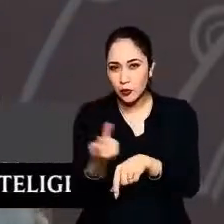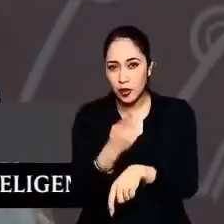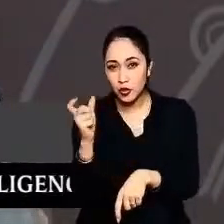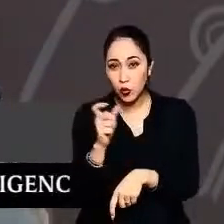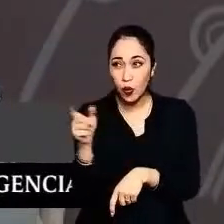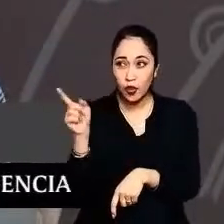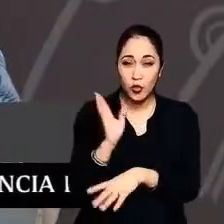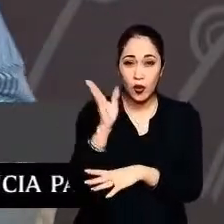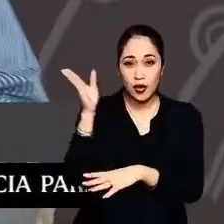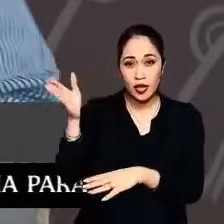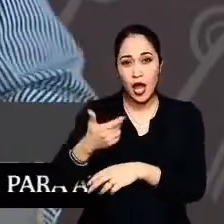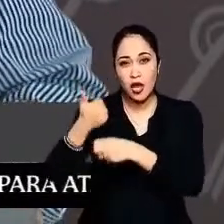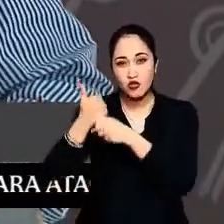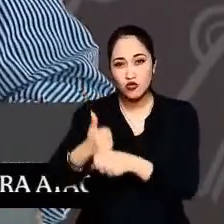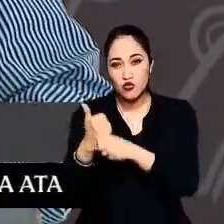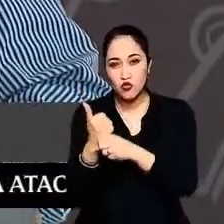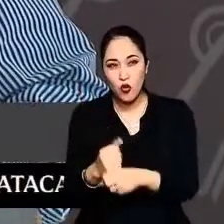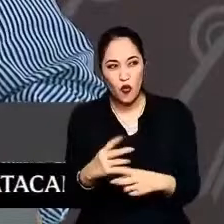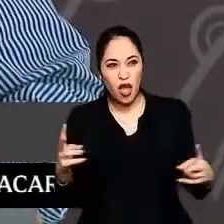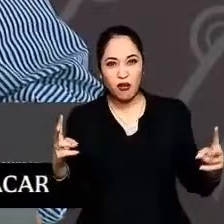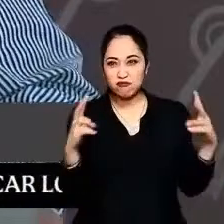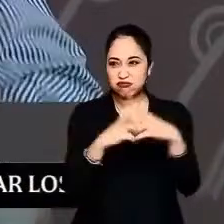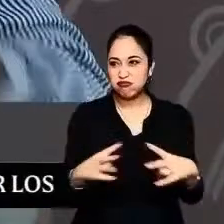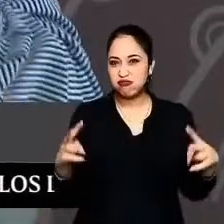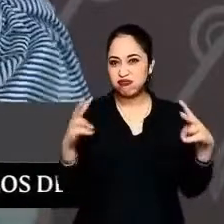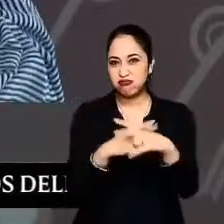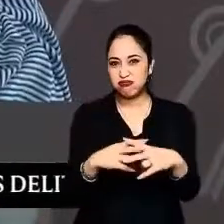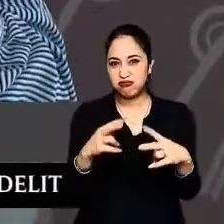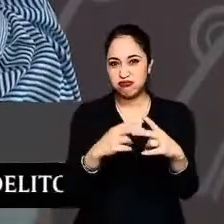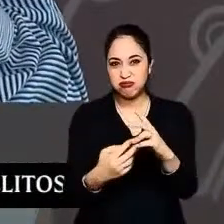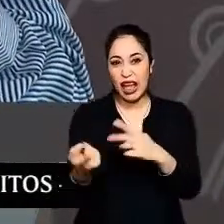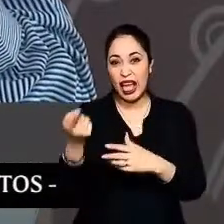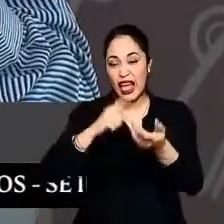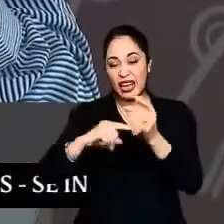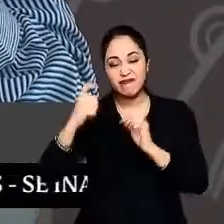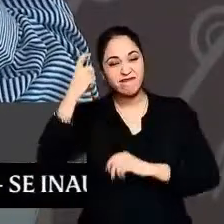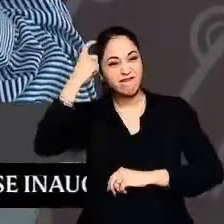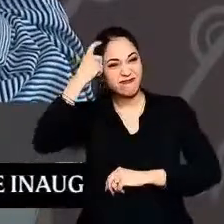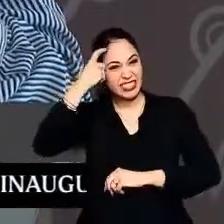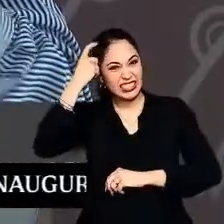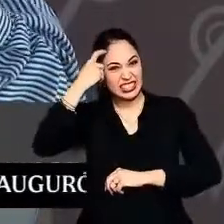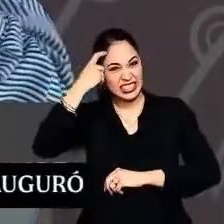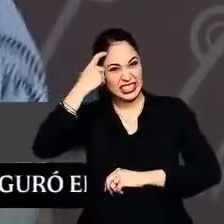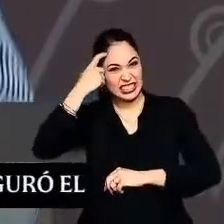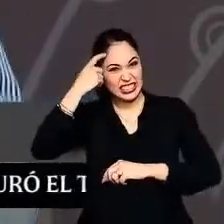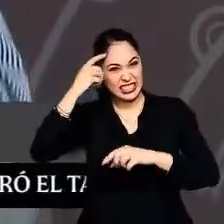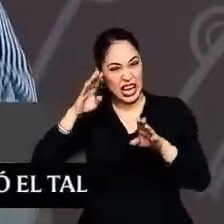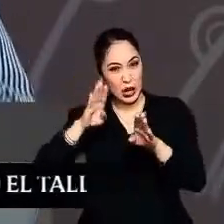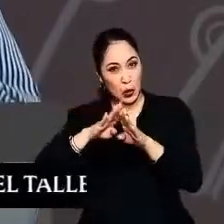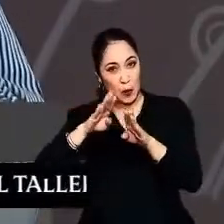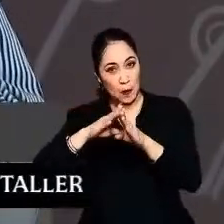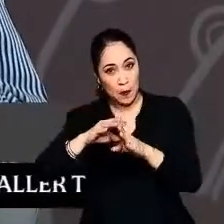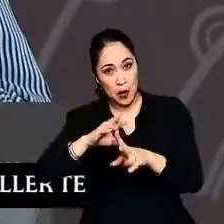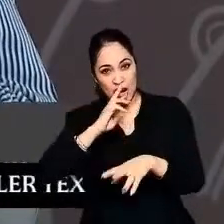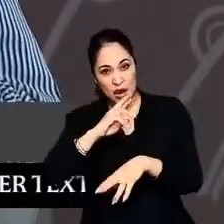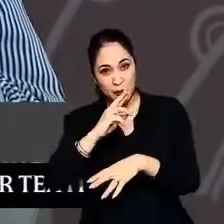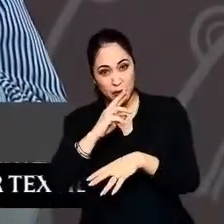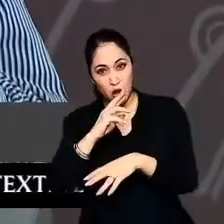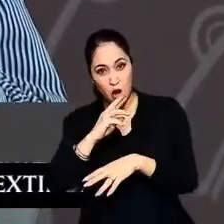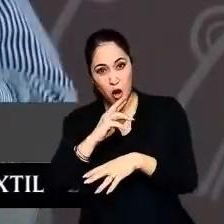confrontación, y se les genera en la cabeza una necesidad de dar respuesta